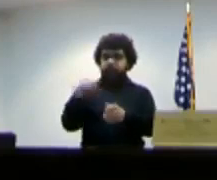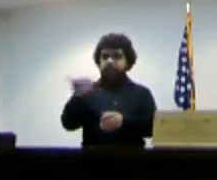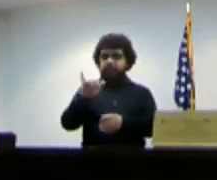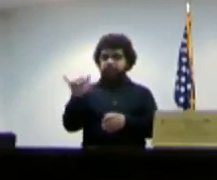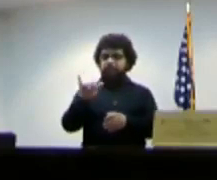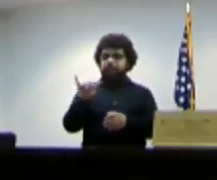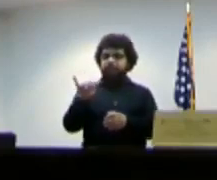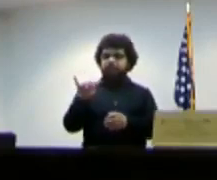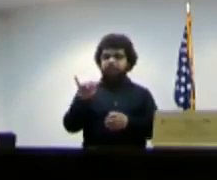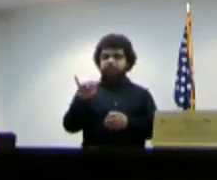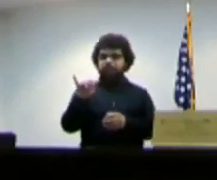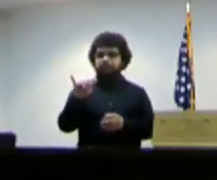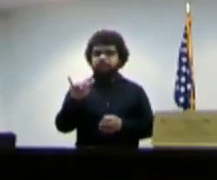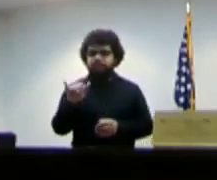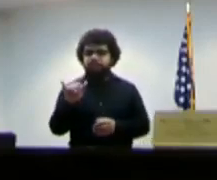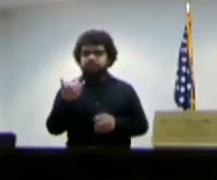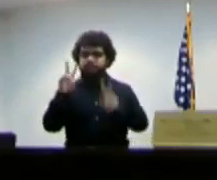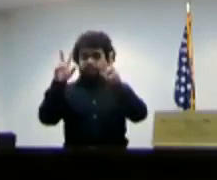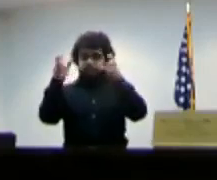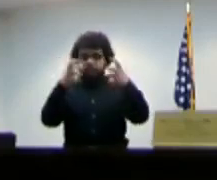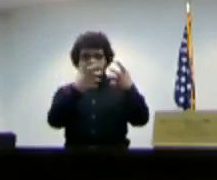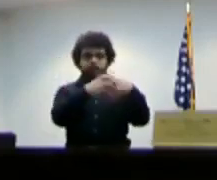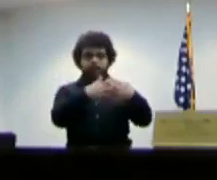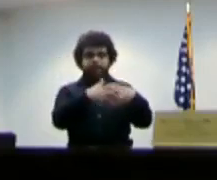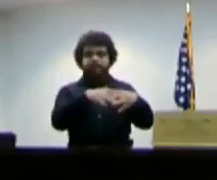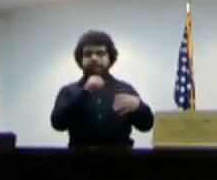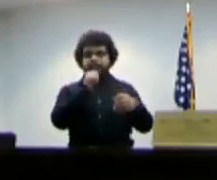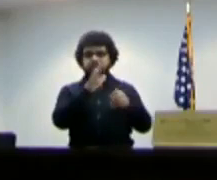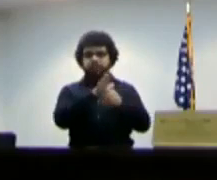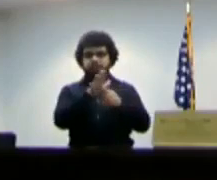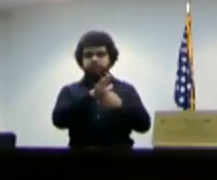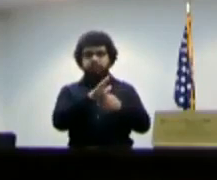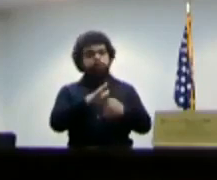entre las menos pero eficientes.